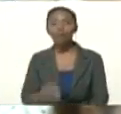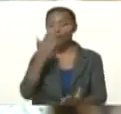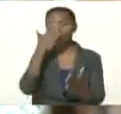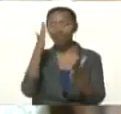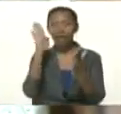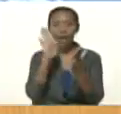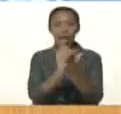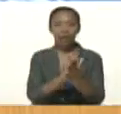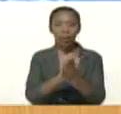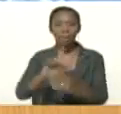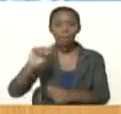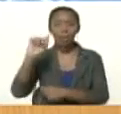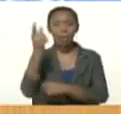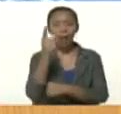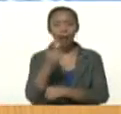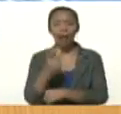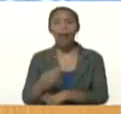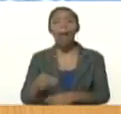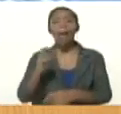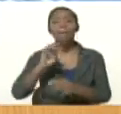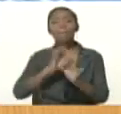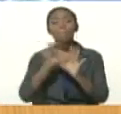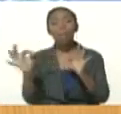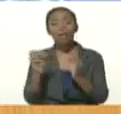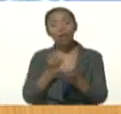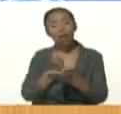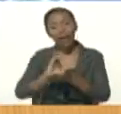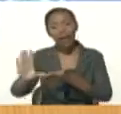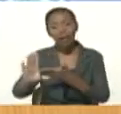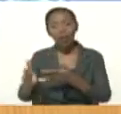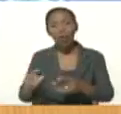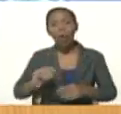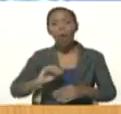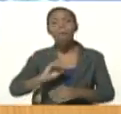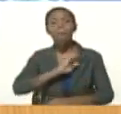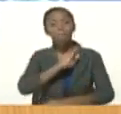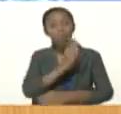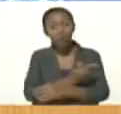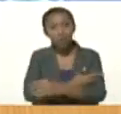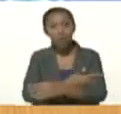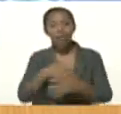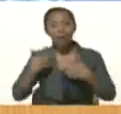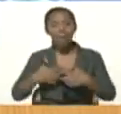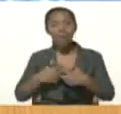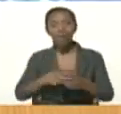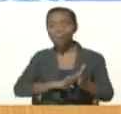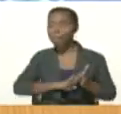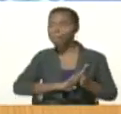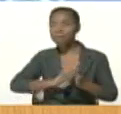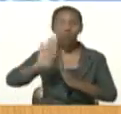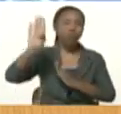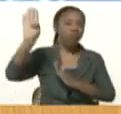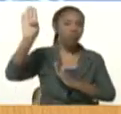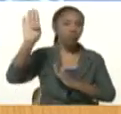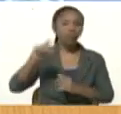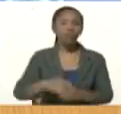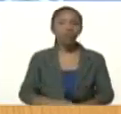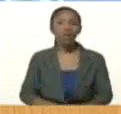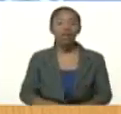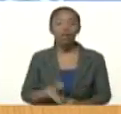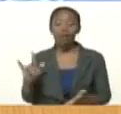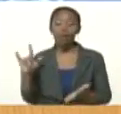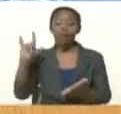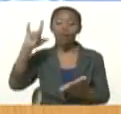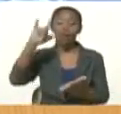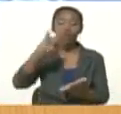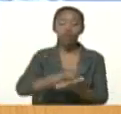Directamente. Primer petrocrédito se lo vamos a dar a una poderosa empresa que está volando. Se trata de Conviasa. Vamos a